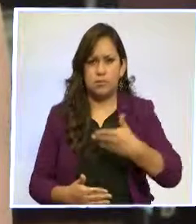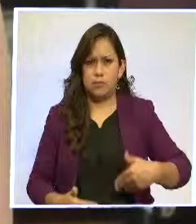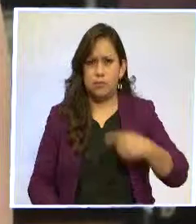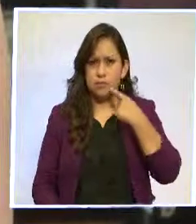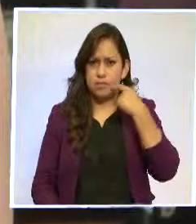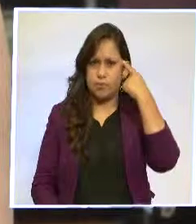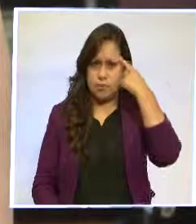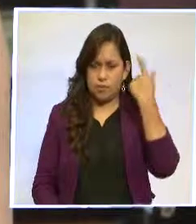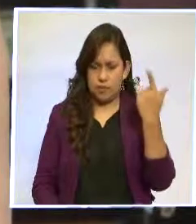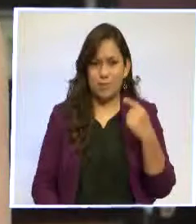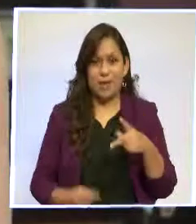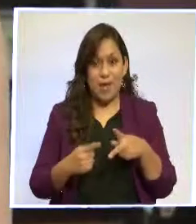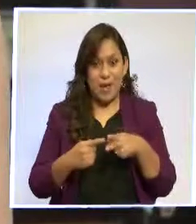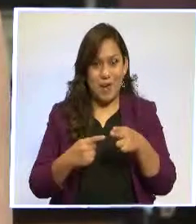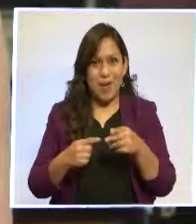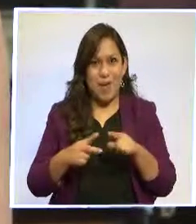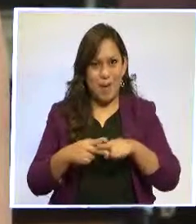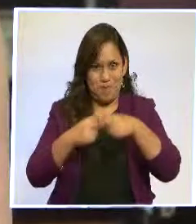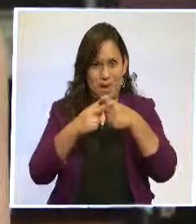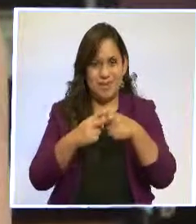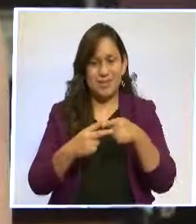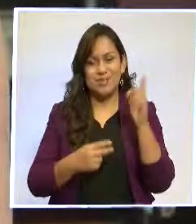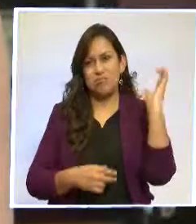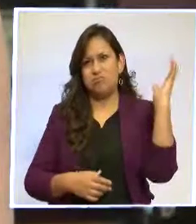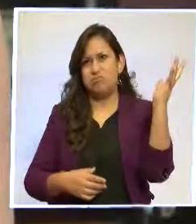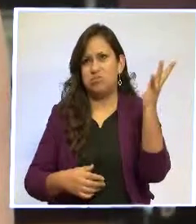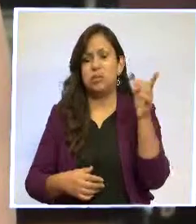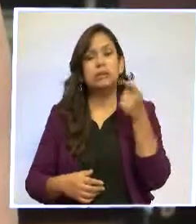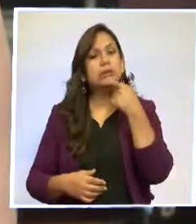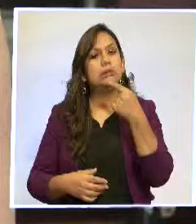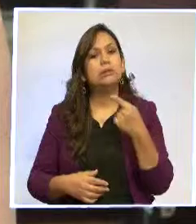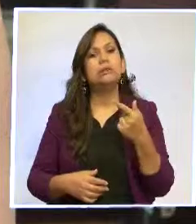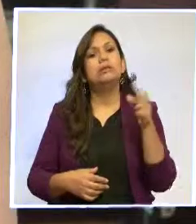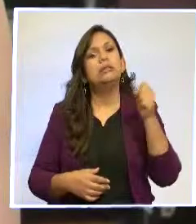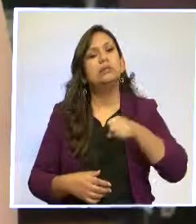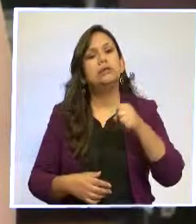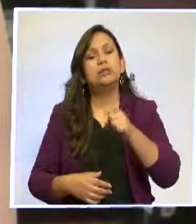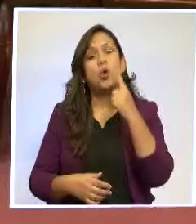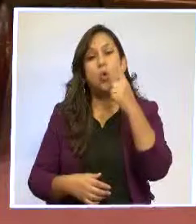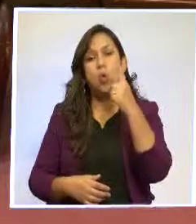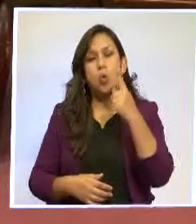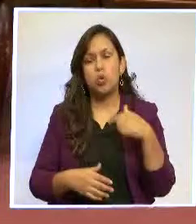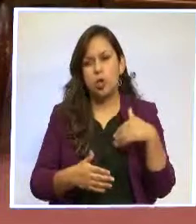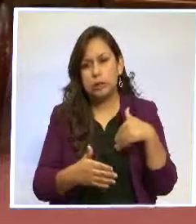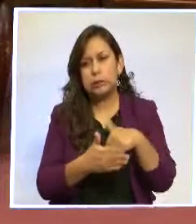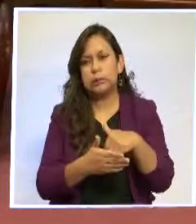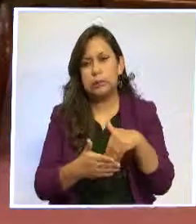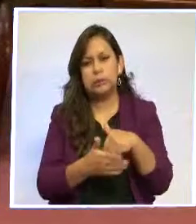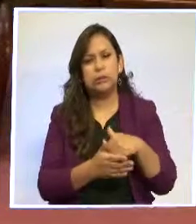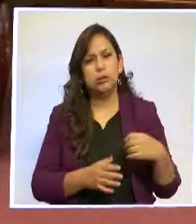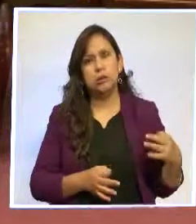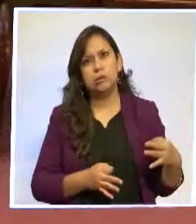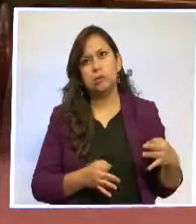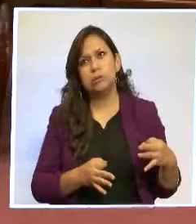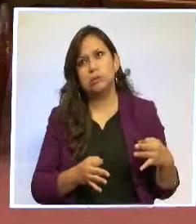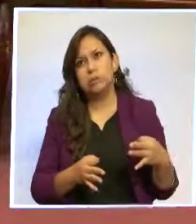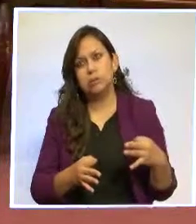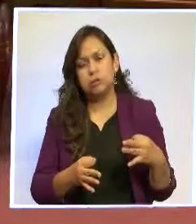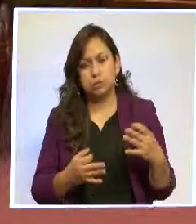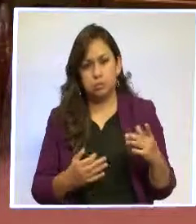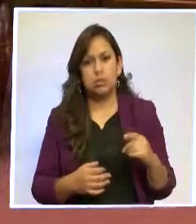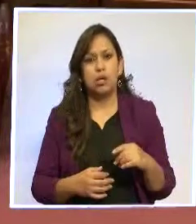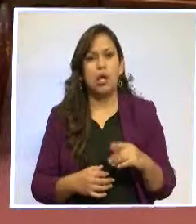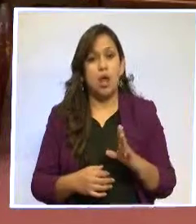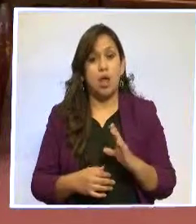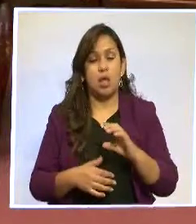el discurso inaugural manifestaba que uno de los aspectos que no ha permitido avanzar hacia estos ejes u objetivos trazados desde el